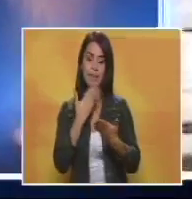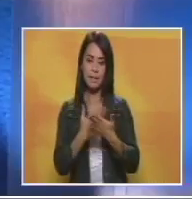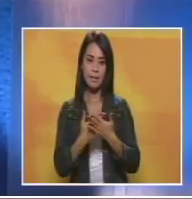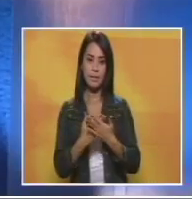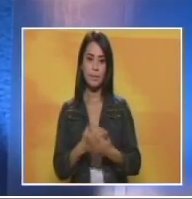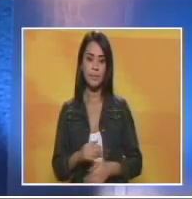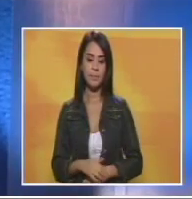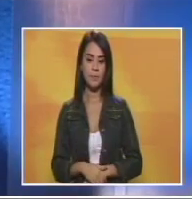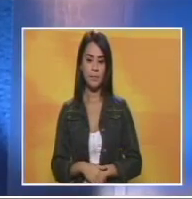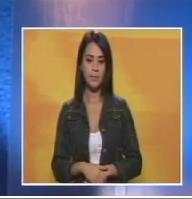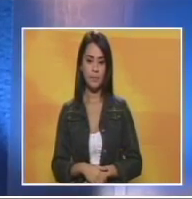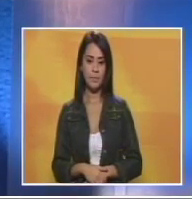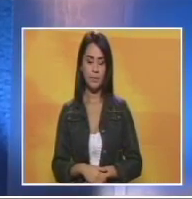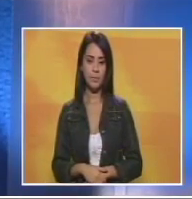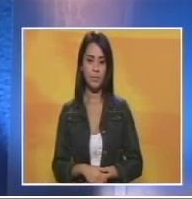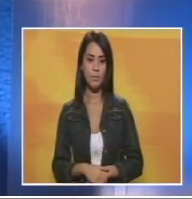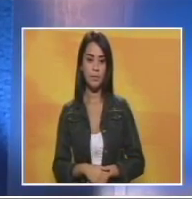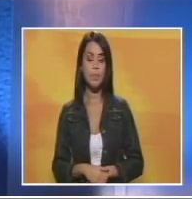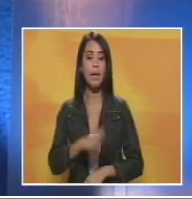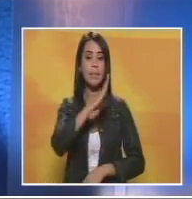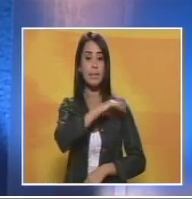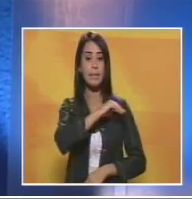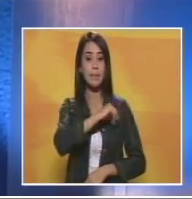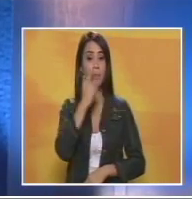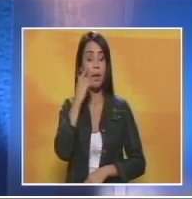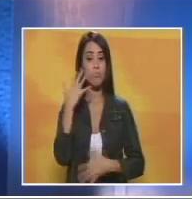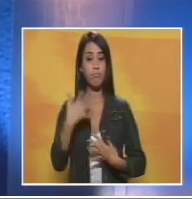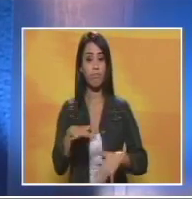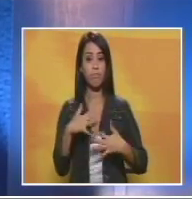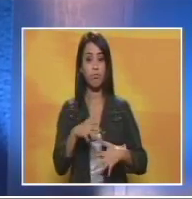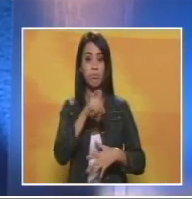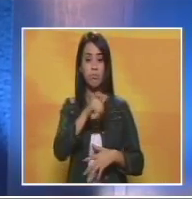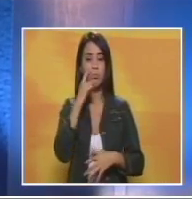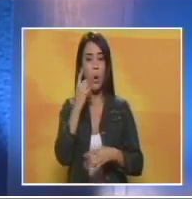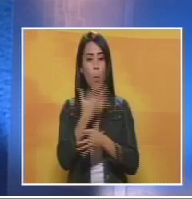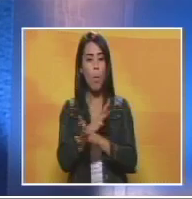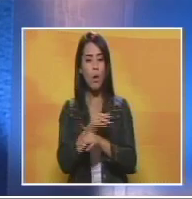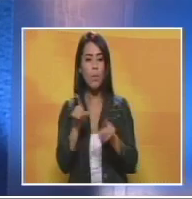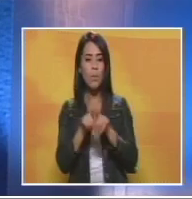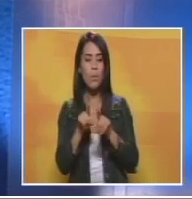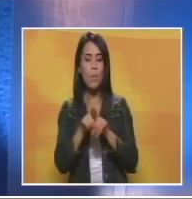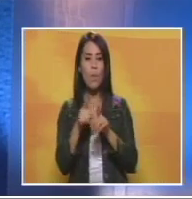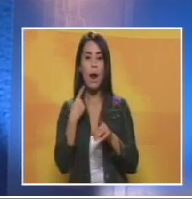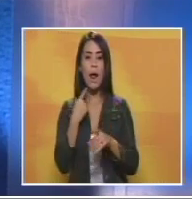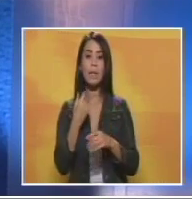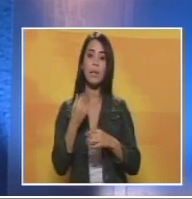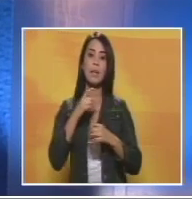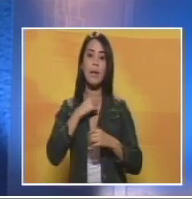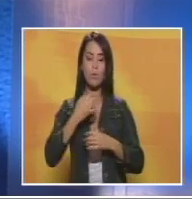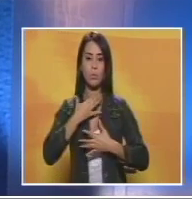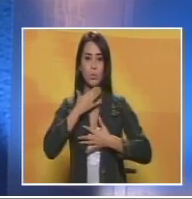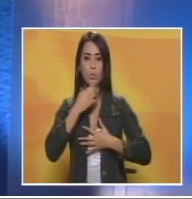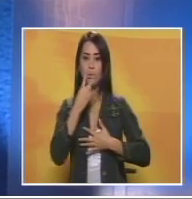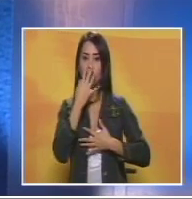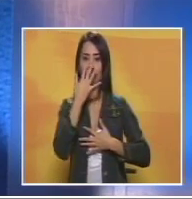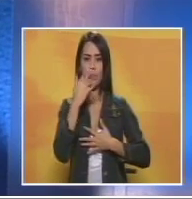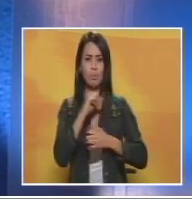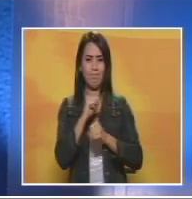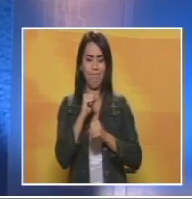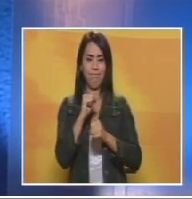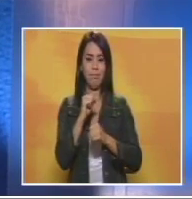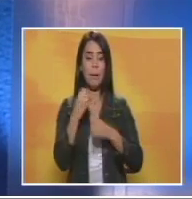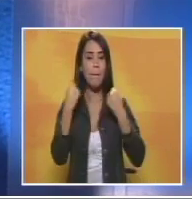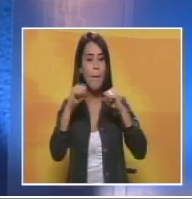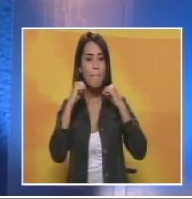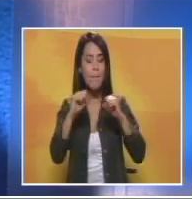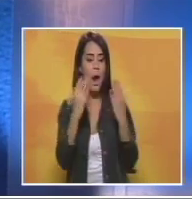Maoli. Continuamos con más. El 6CPC alerta sobre el peligroso juego viral denominado juego del choque o juego de la muerte, practicado desde